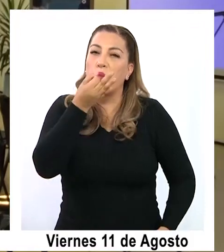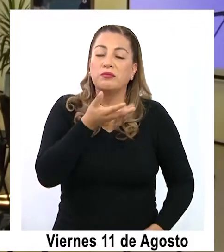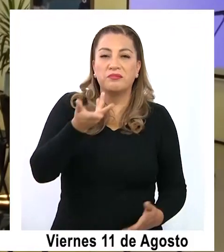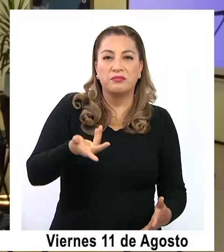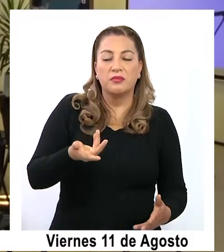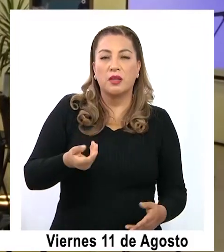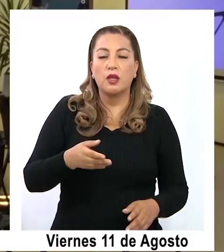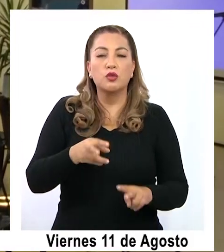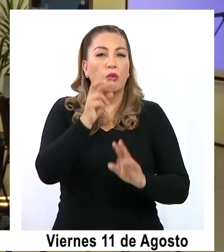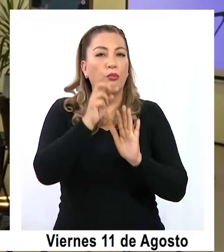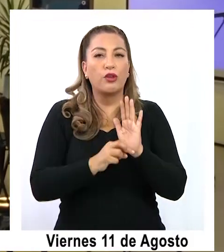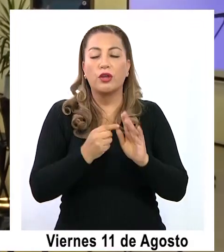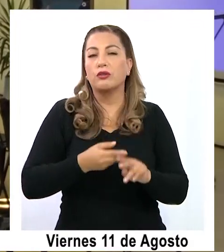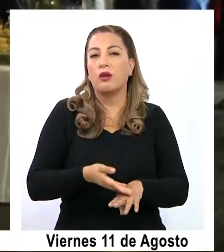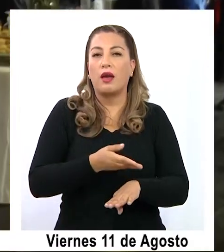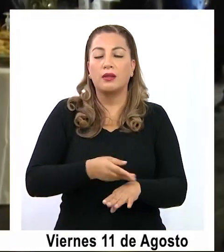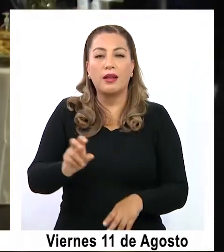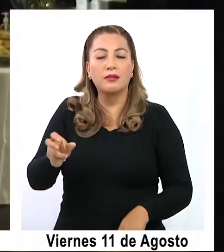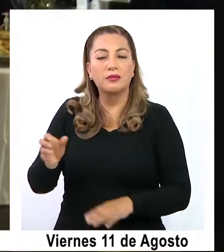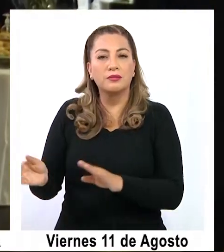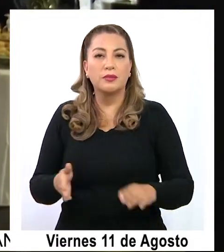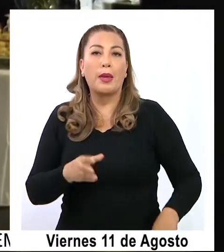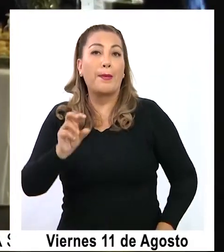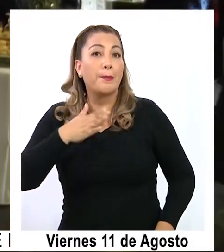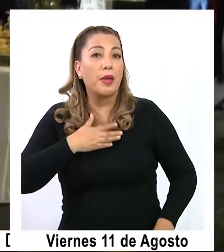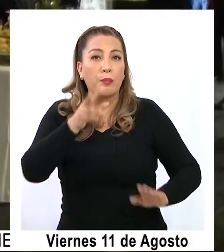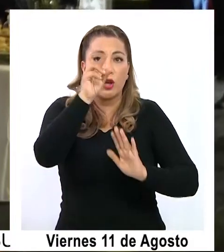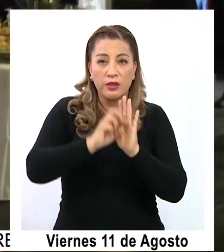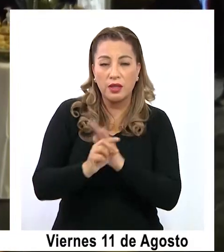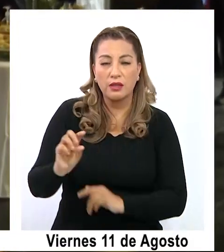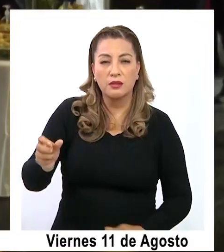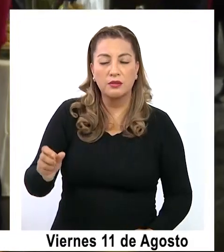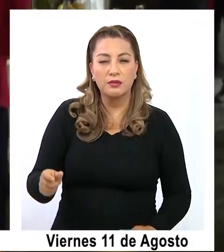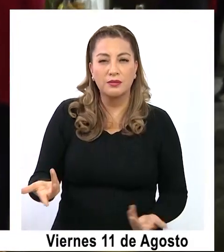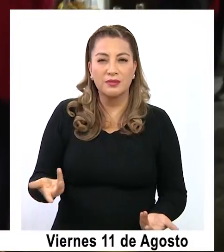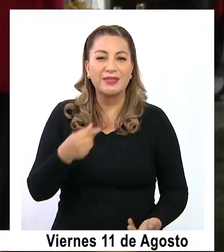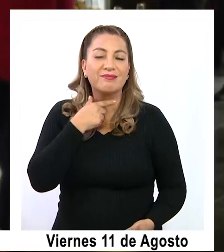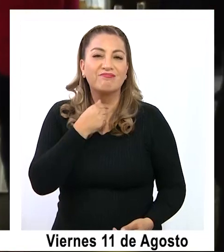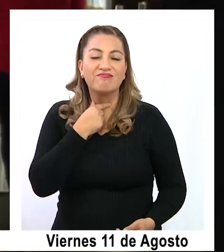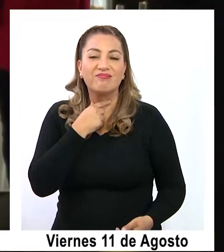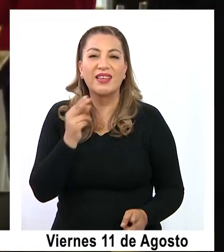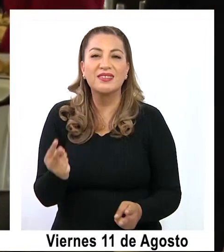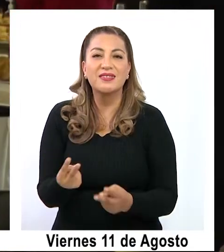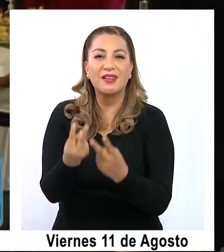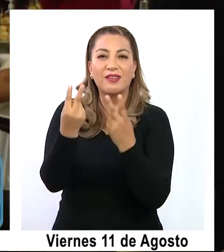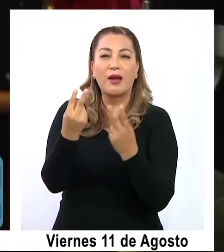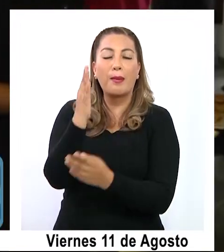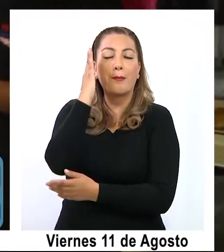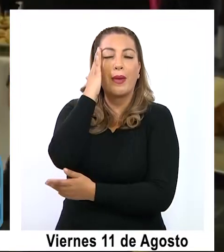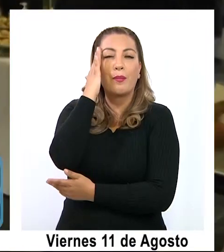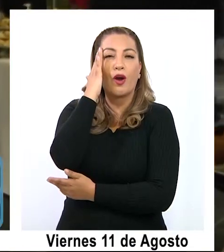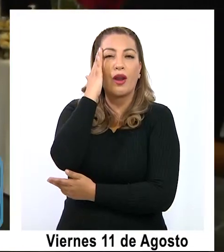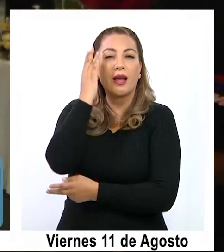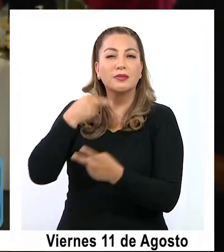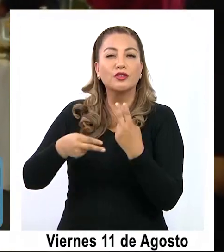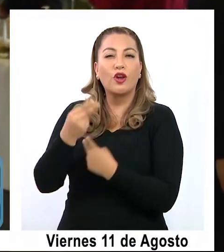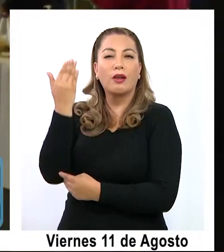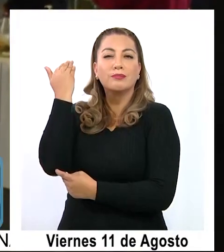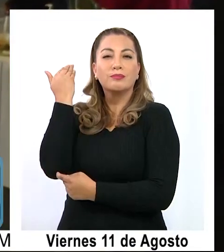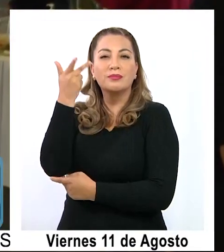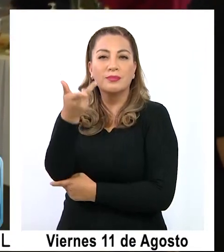armado desde el proyecto de la radio. El proyecto básicamente es un intento de rescate de memoria, ¿cierto?